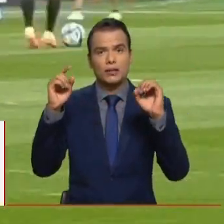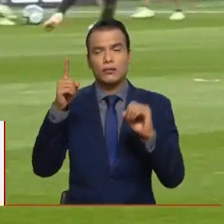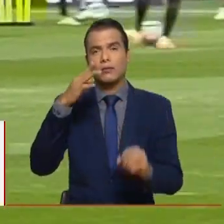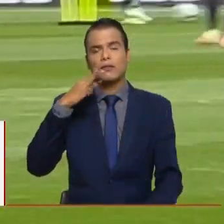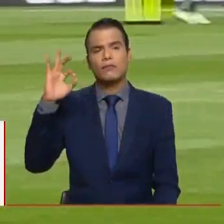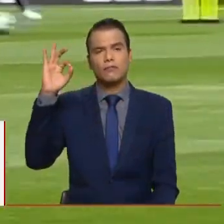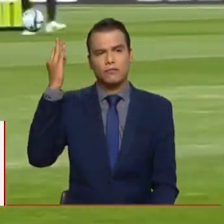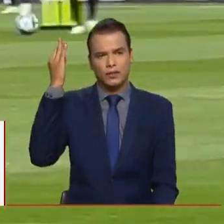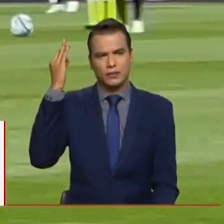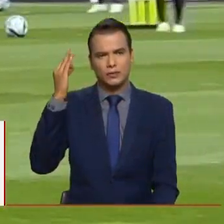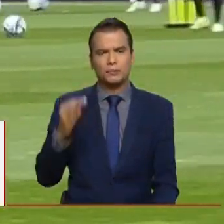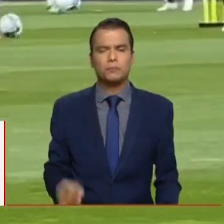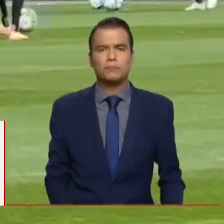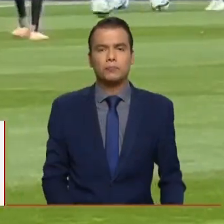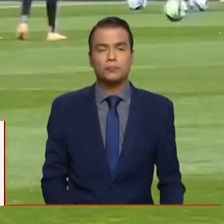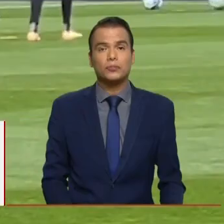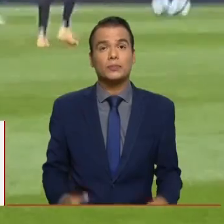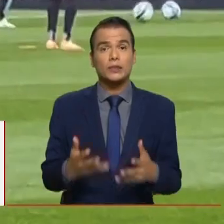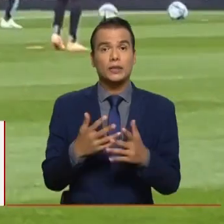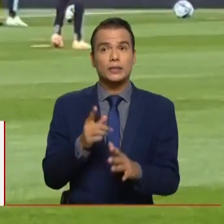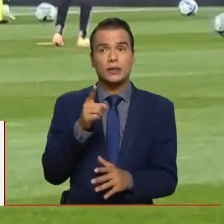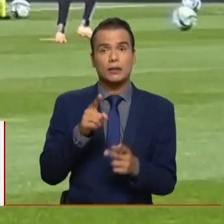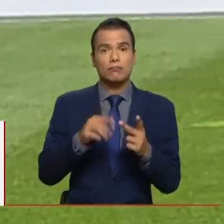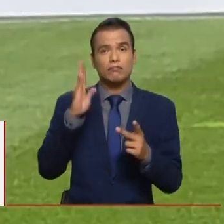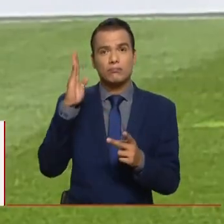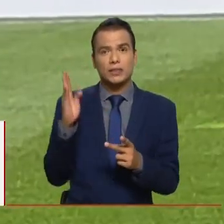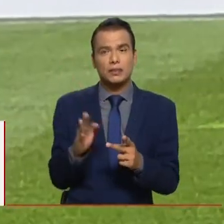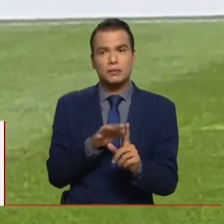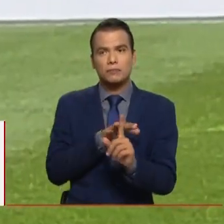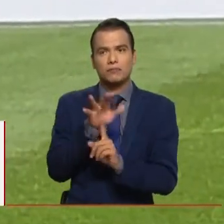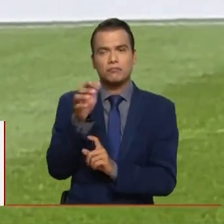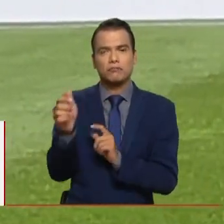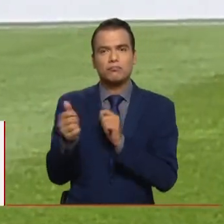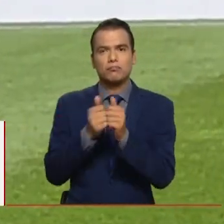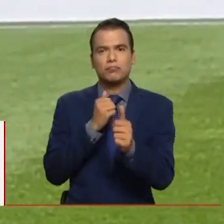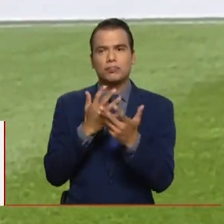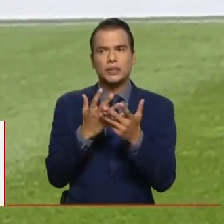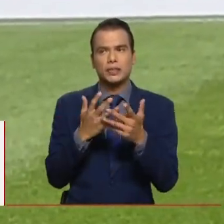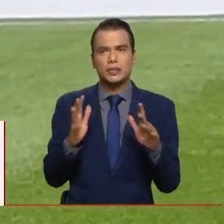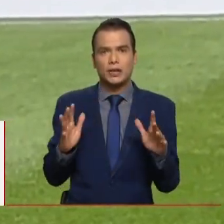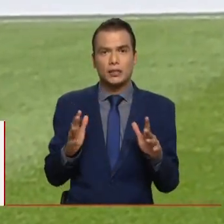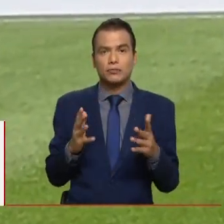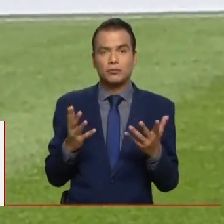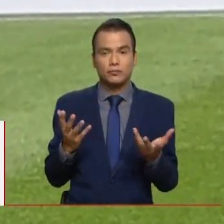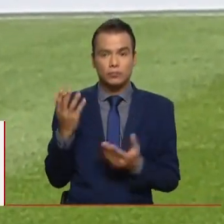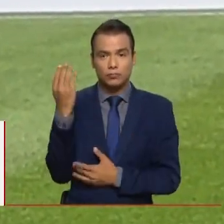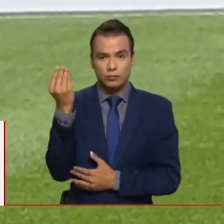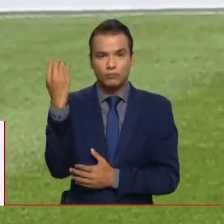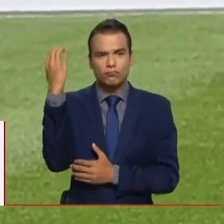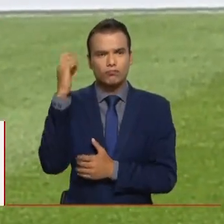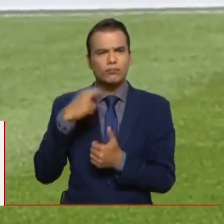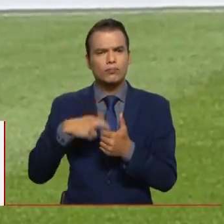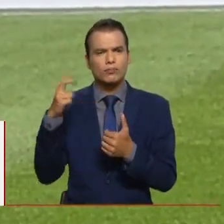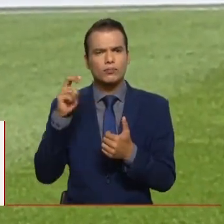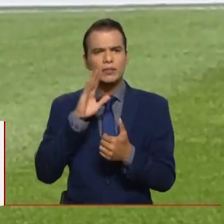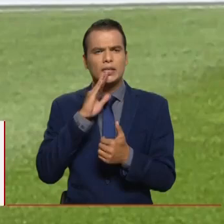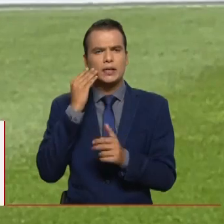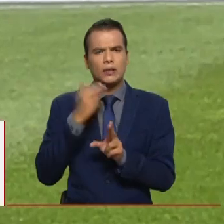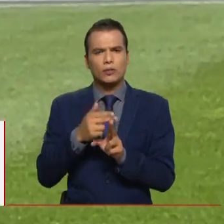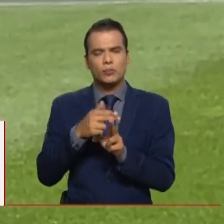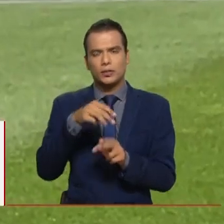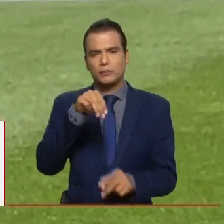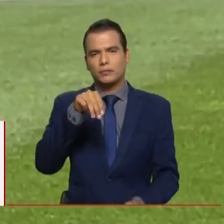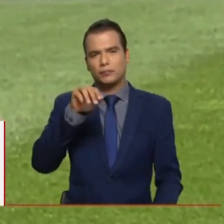arranque de su zona y eliminando a la selección de Brasil. El conjunto de Nelson Abadía no podrá contar con Manuela